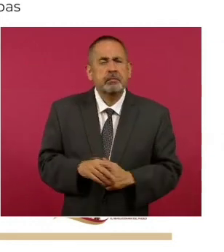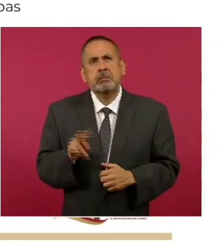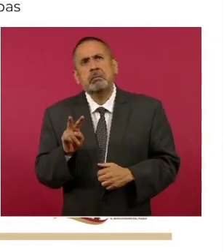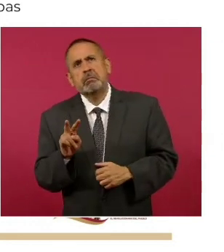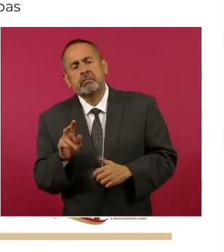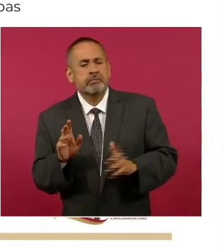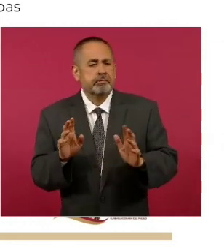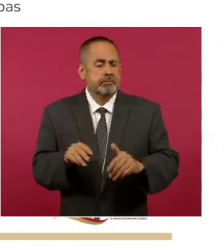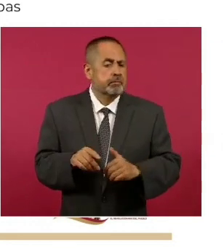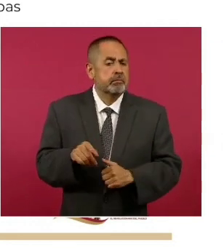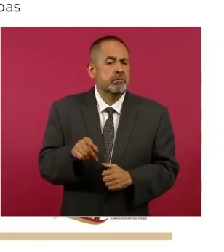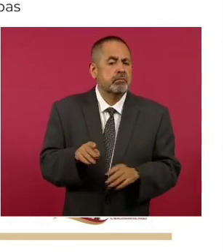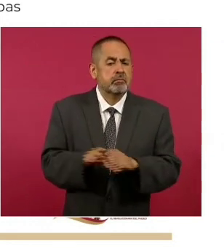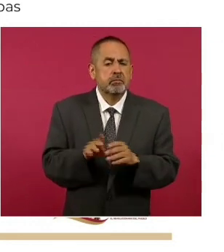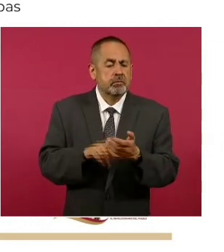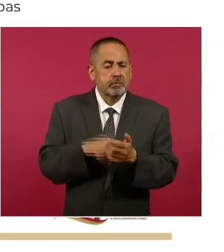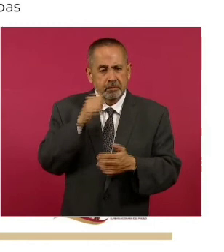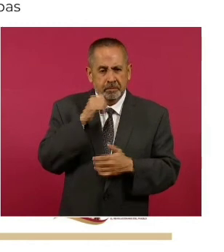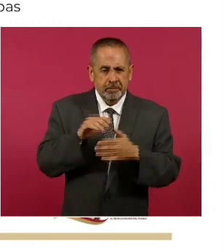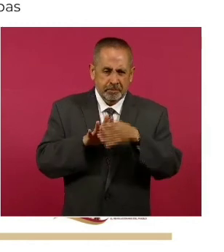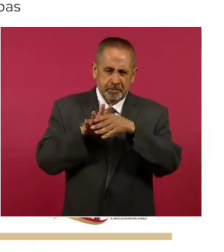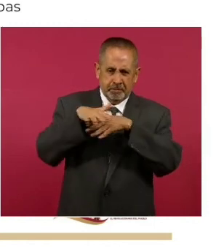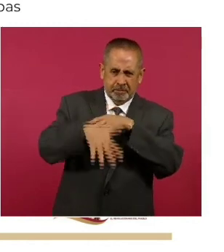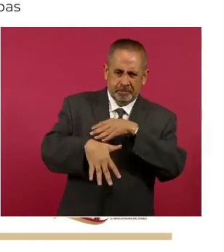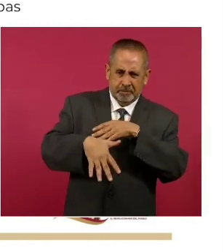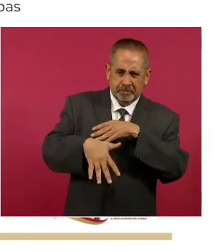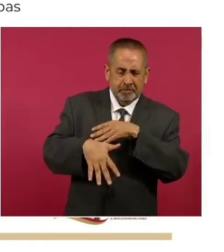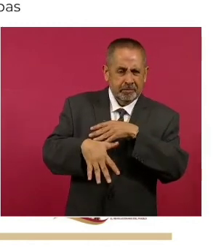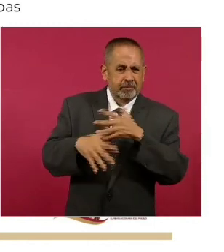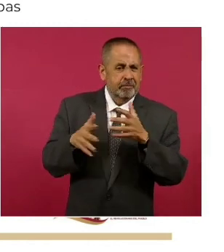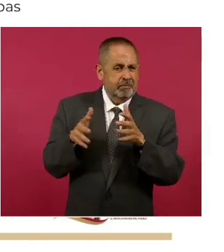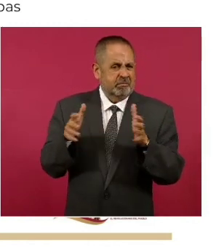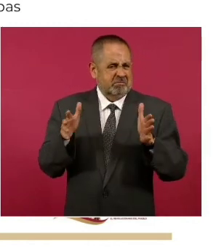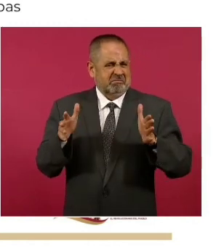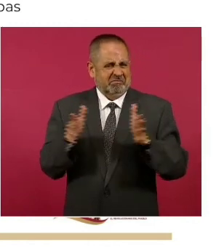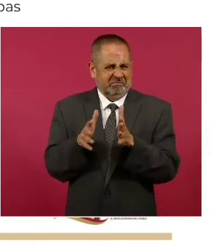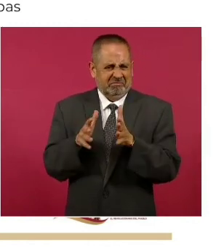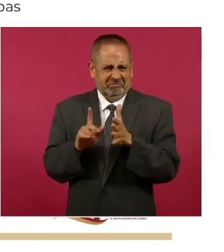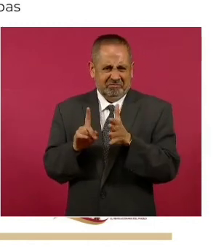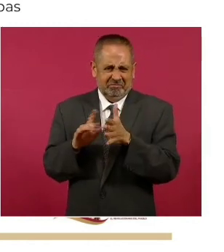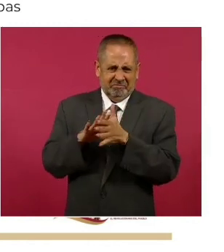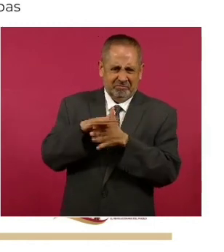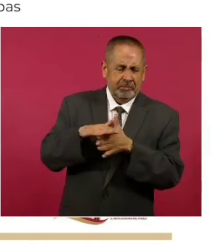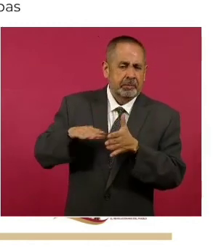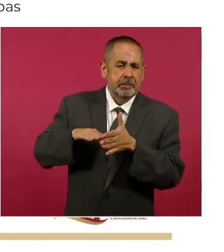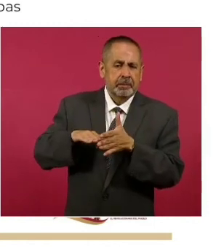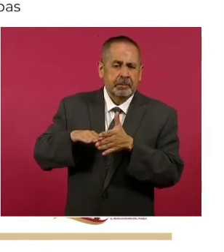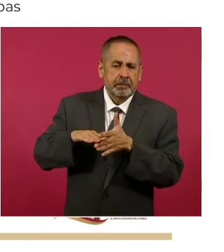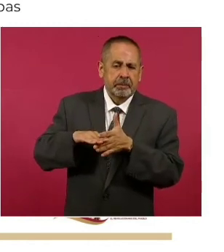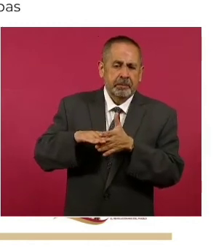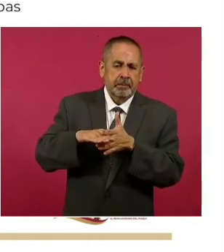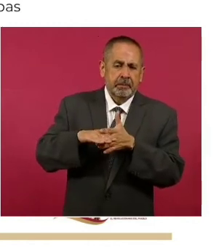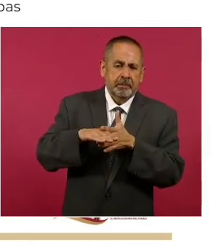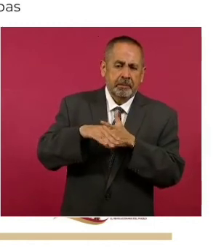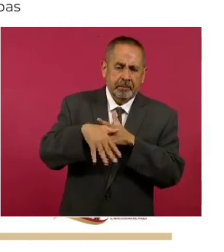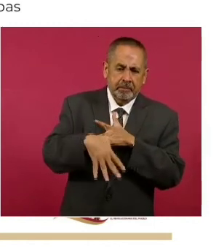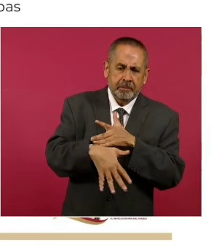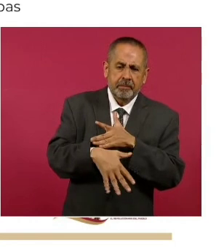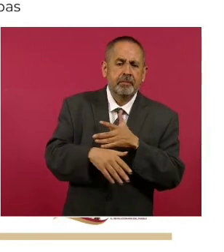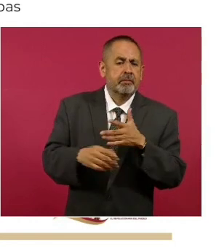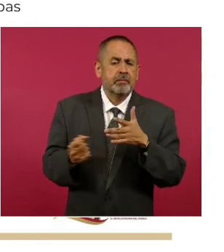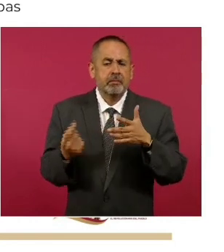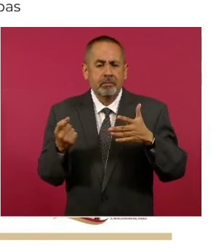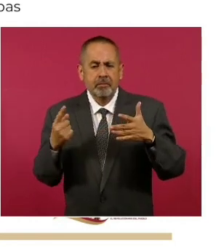constantemente se presentan a través de la cortina de concreto compactado en las capas que se fueron colocando durante